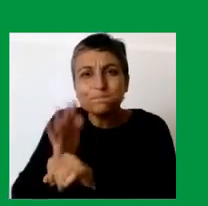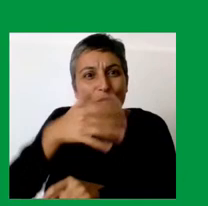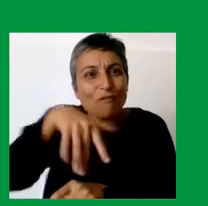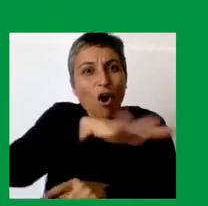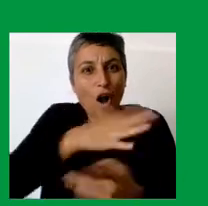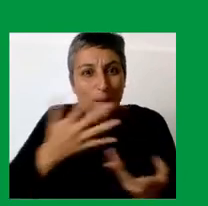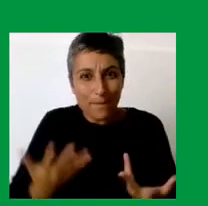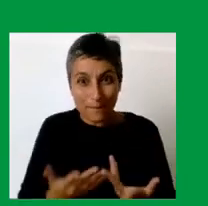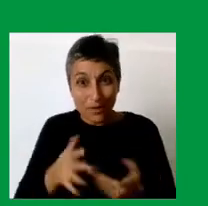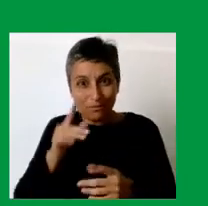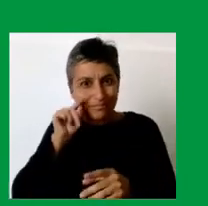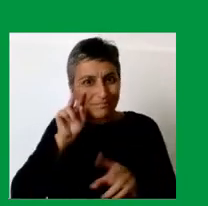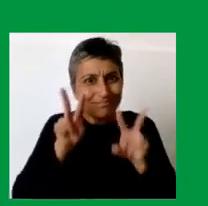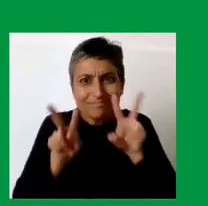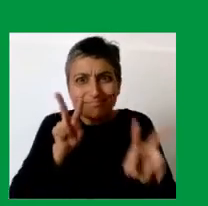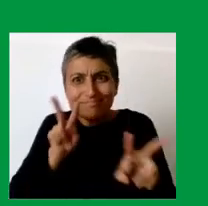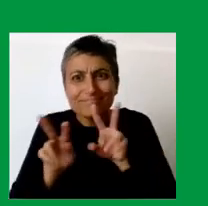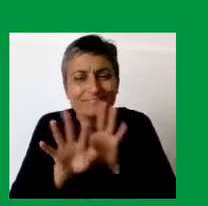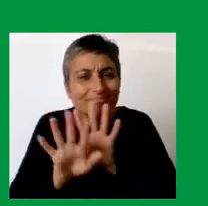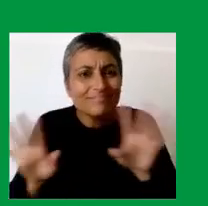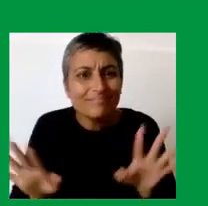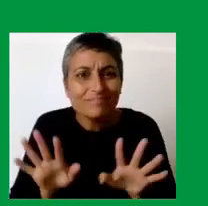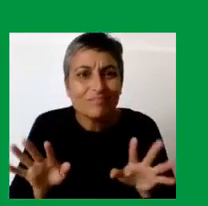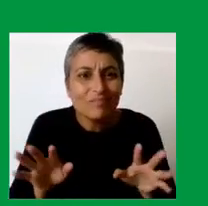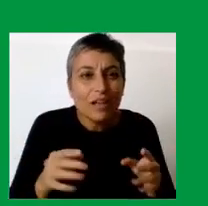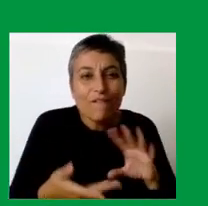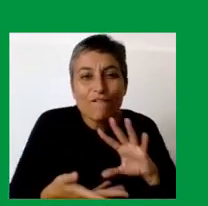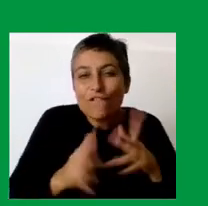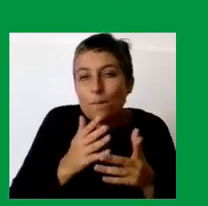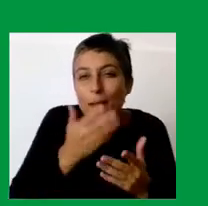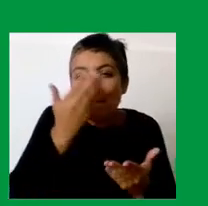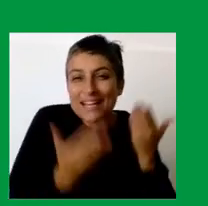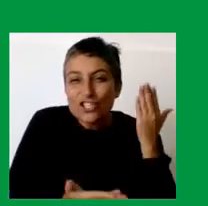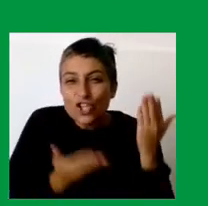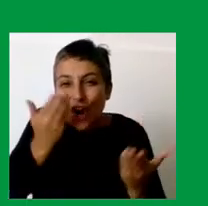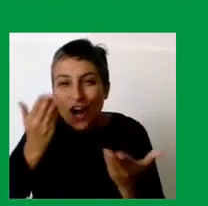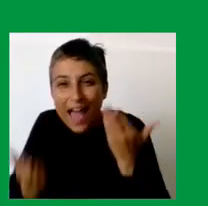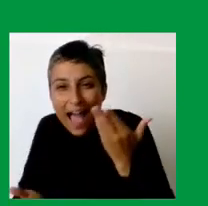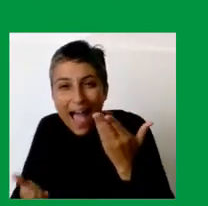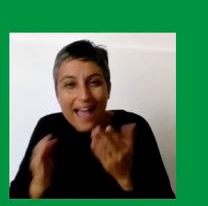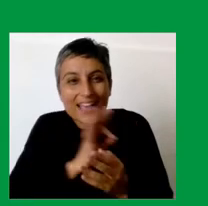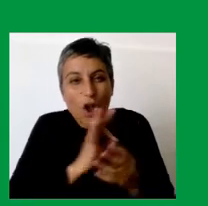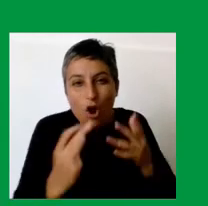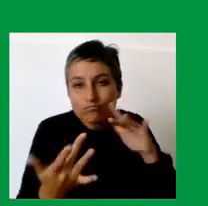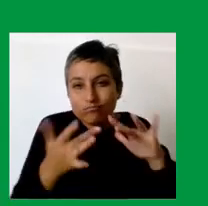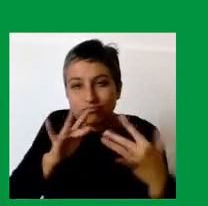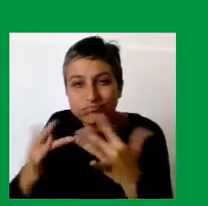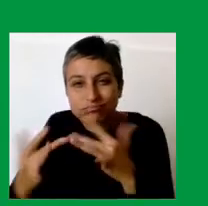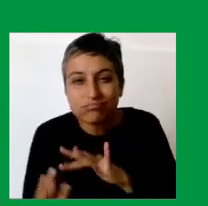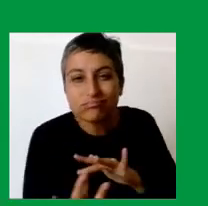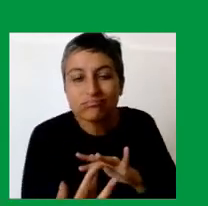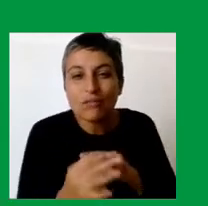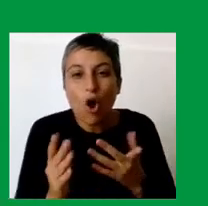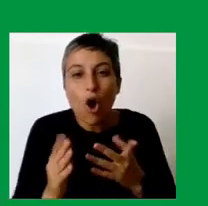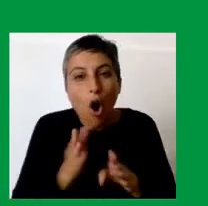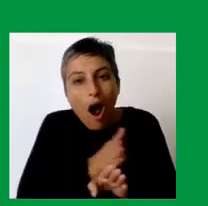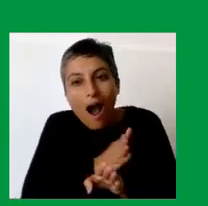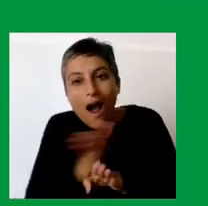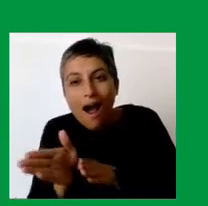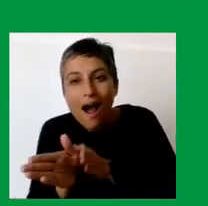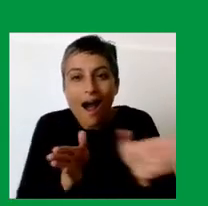paisaje maravilloso. Fíjense la cantidad de personajes, ¿no? De trama que hay aquí, ¿no? De atajos,